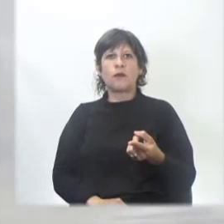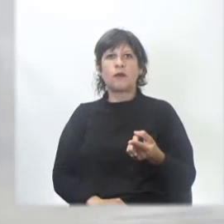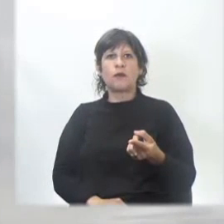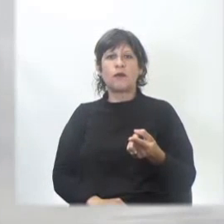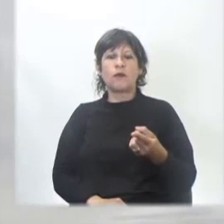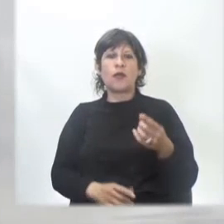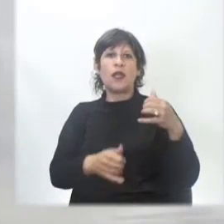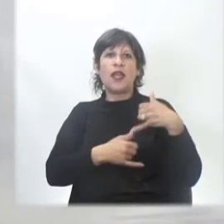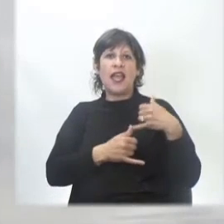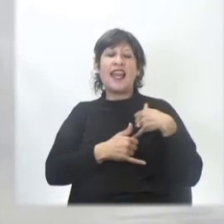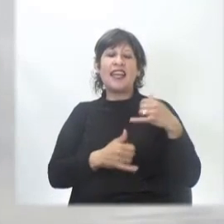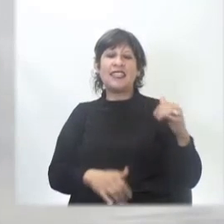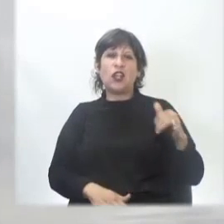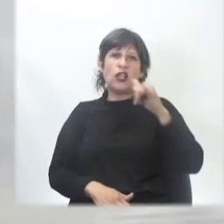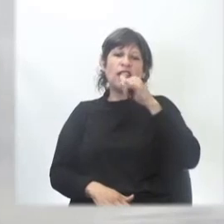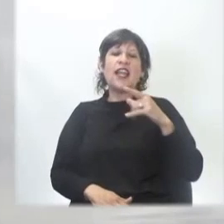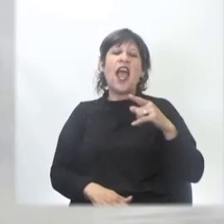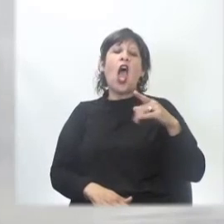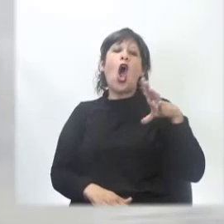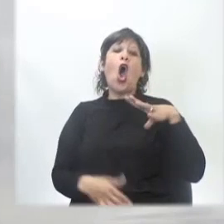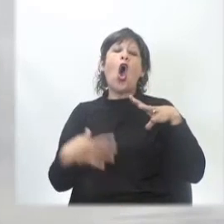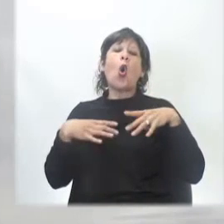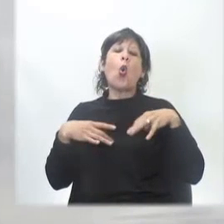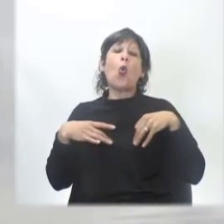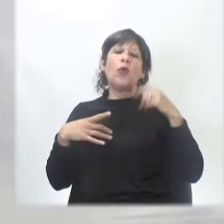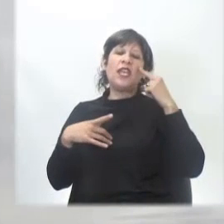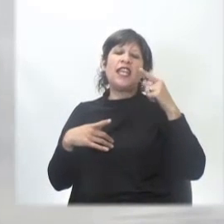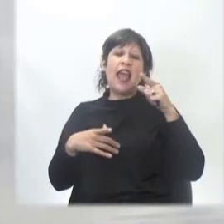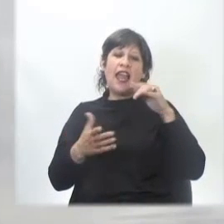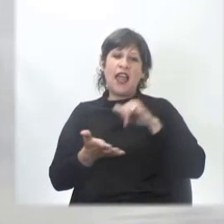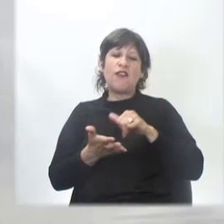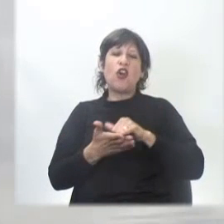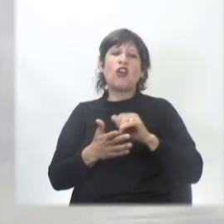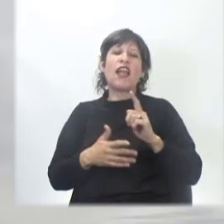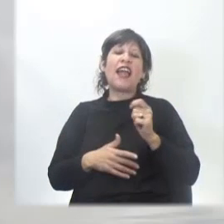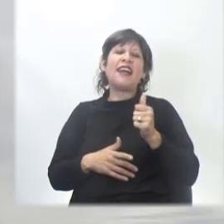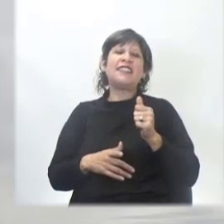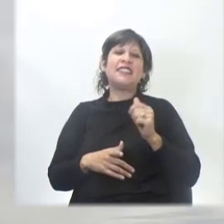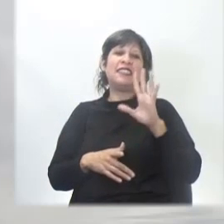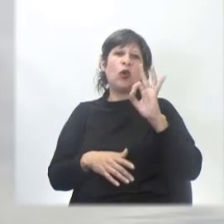El Ejército del Aire jubila al Hércules tras casi medio siglo de servicios.